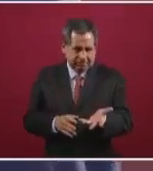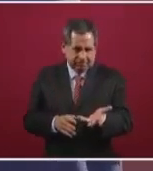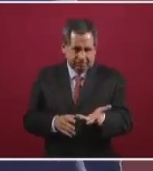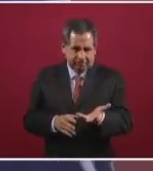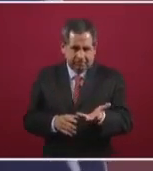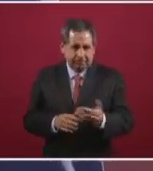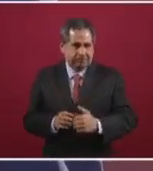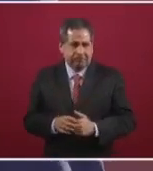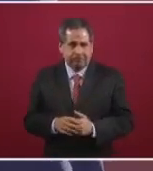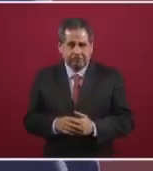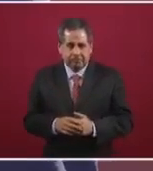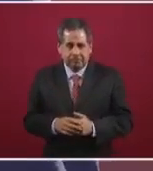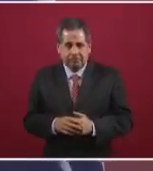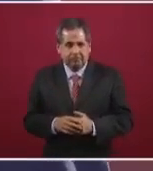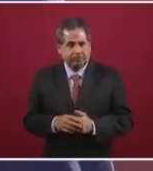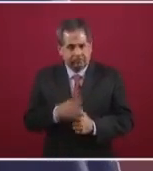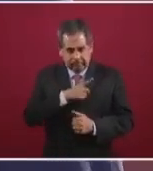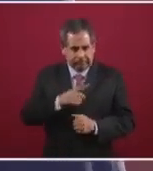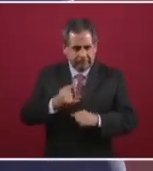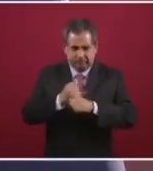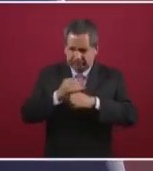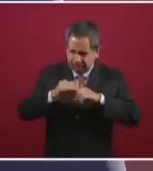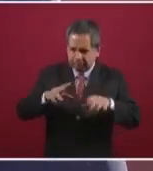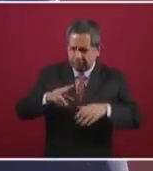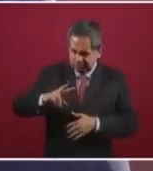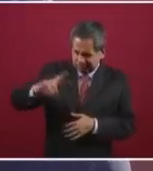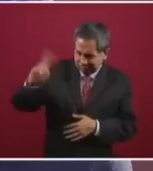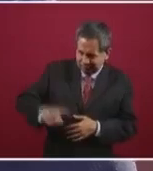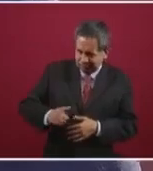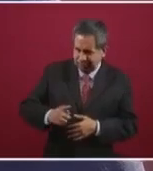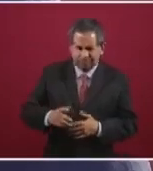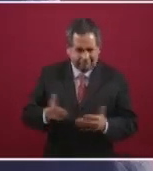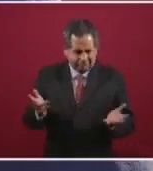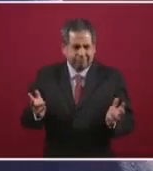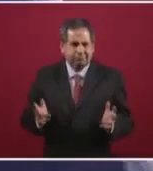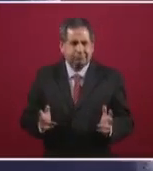Más apego a la verdad,